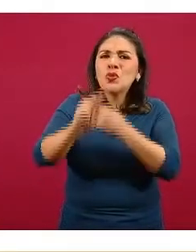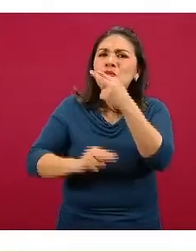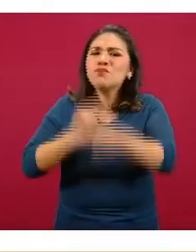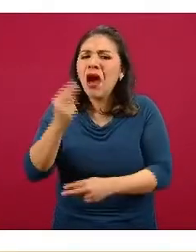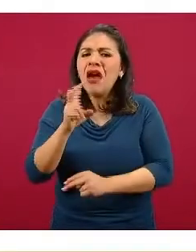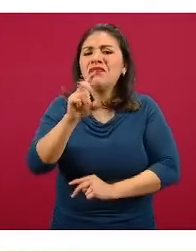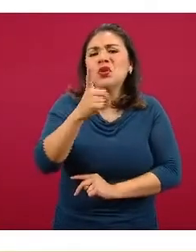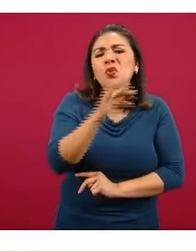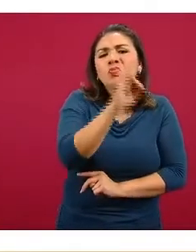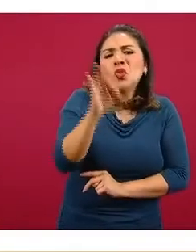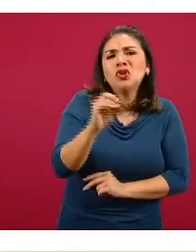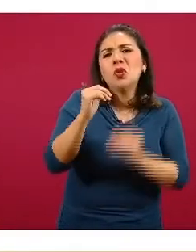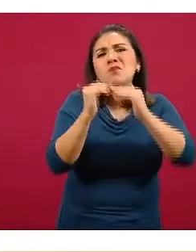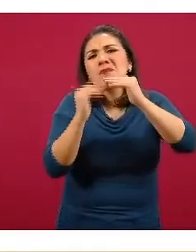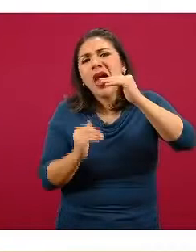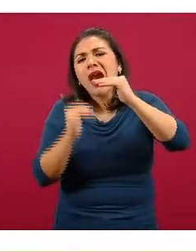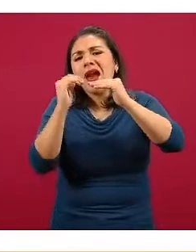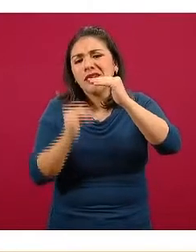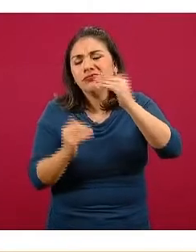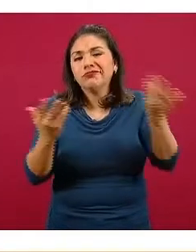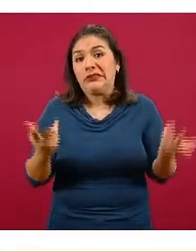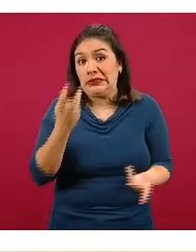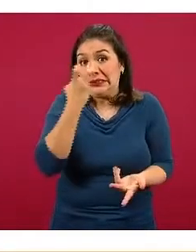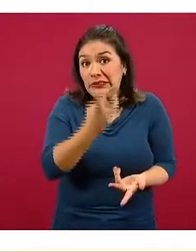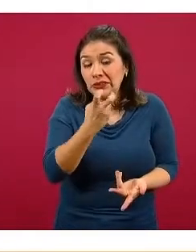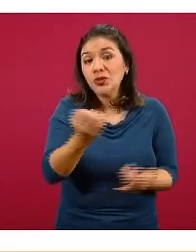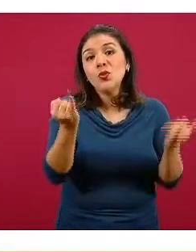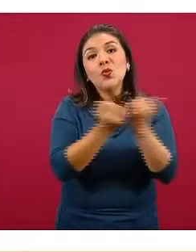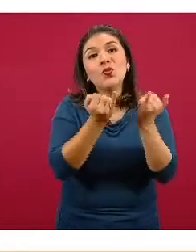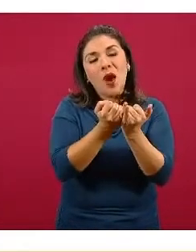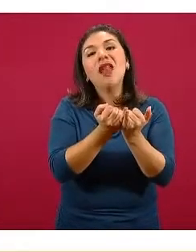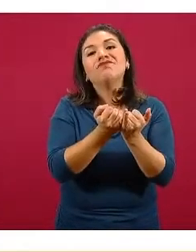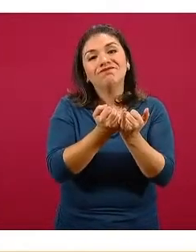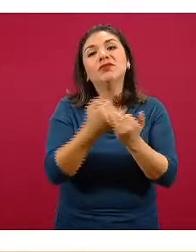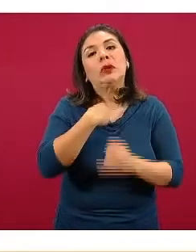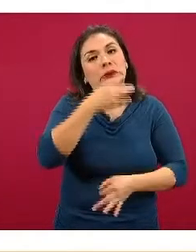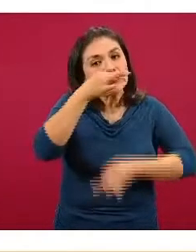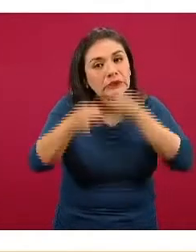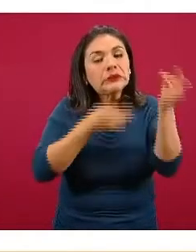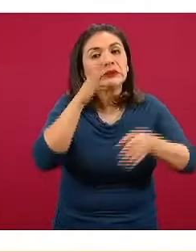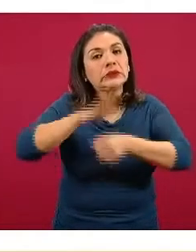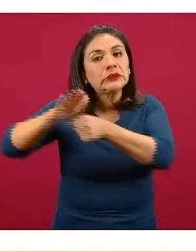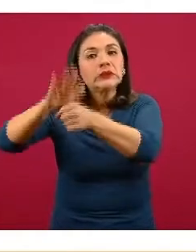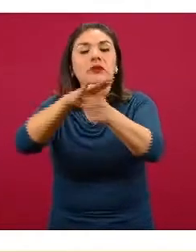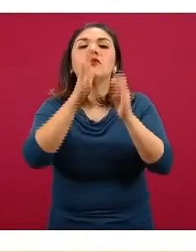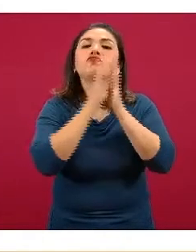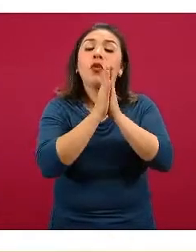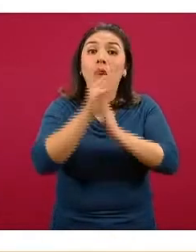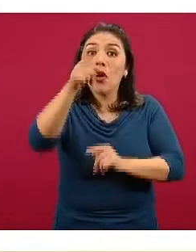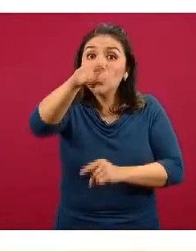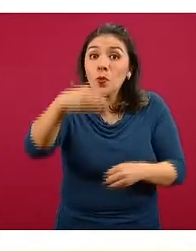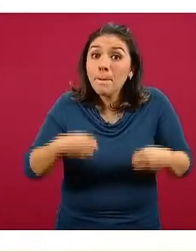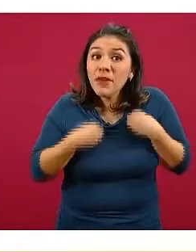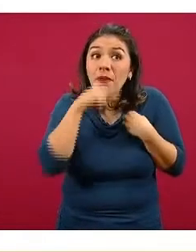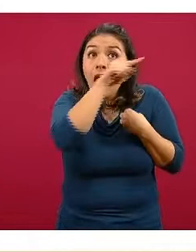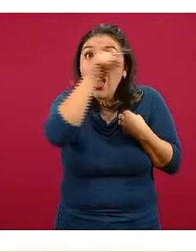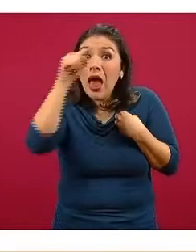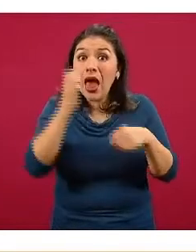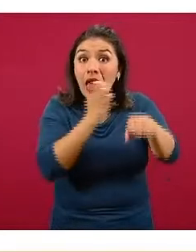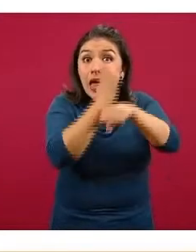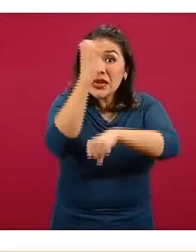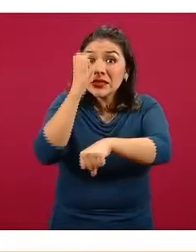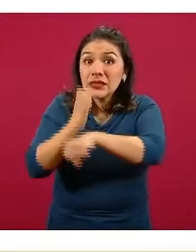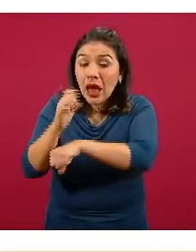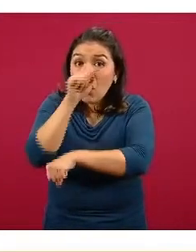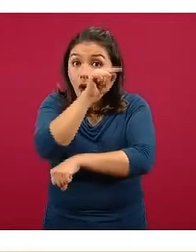31% o menos de ese avance, y lógicamente aquí también es el llamado a la población que reside en estas entidades